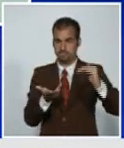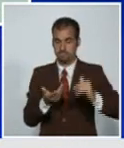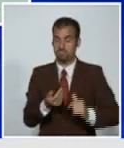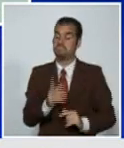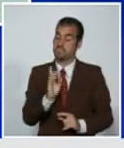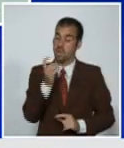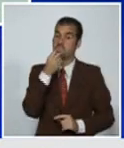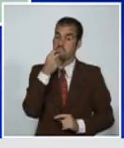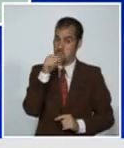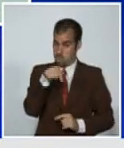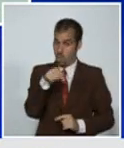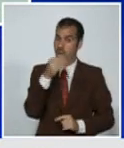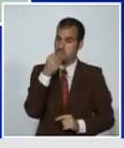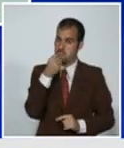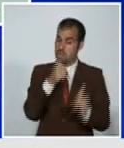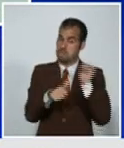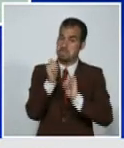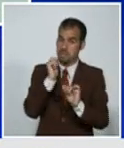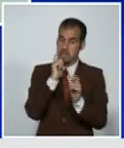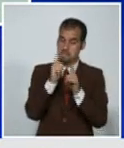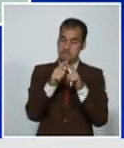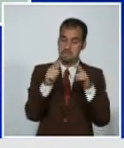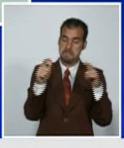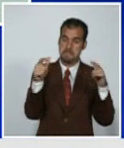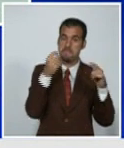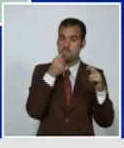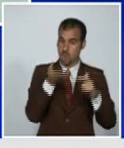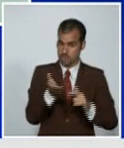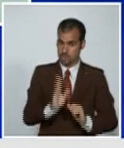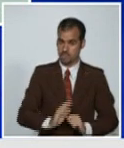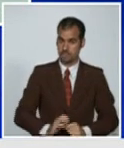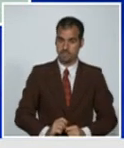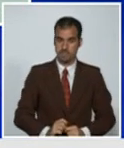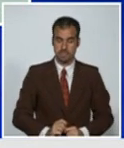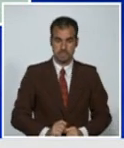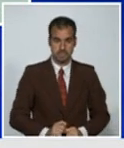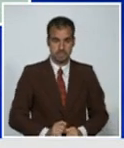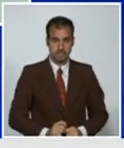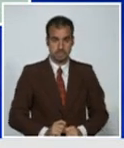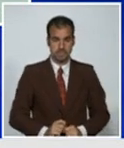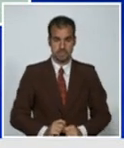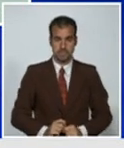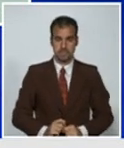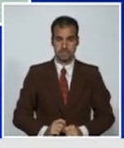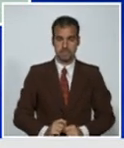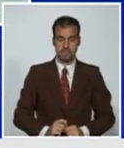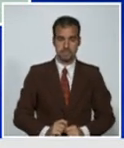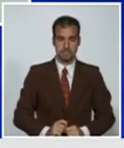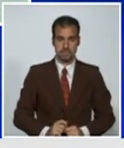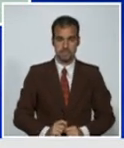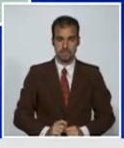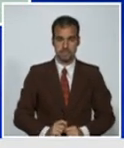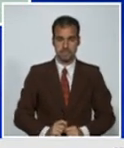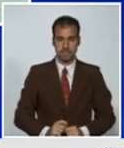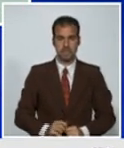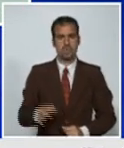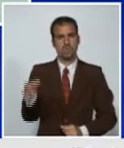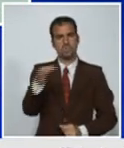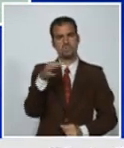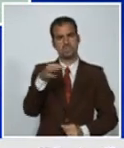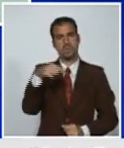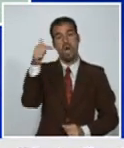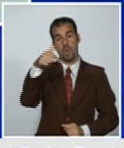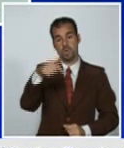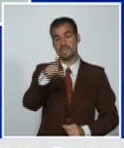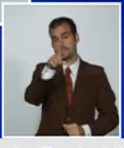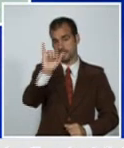tener cifras inferiores de transmisión, todavía hoy elevadas. 16 en el municipio Jagüey